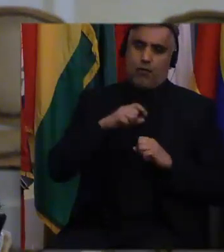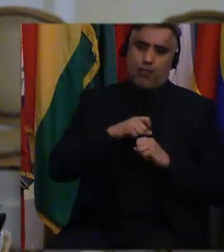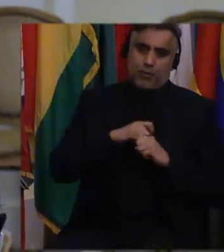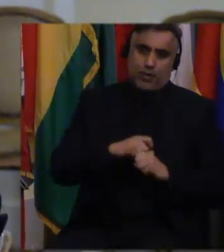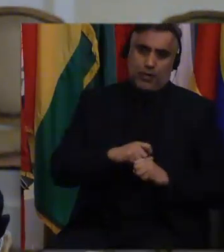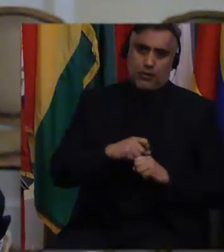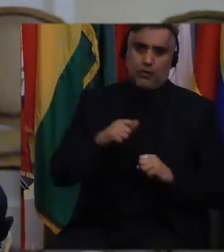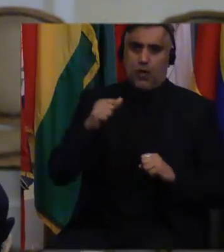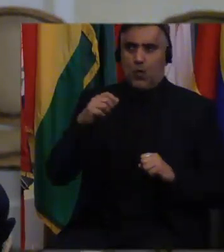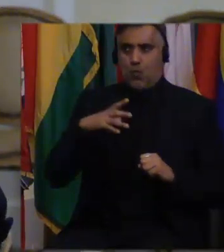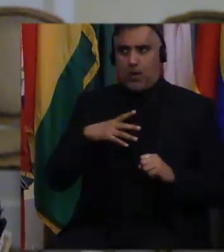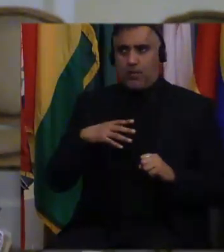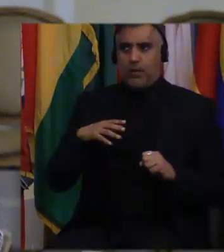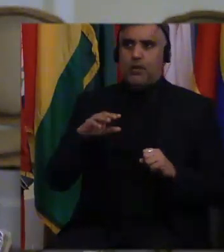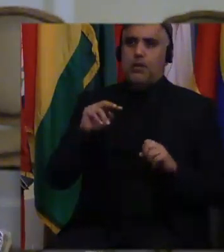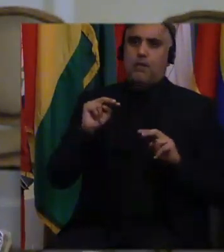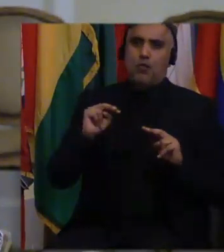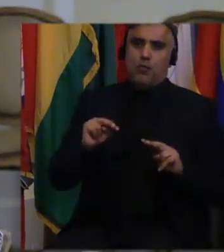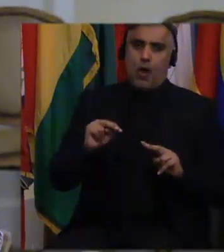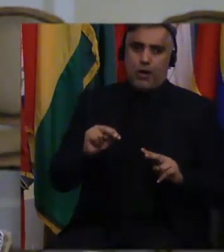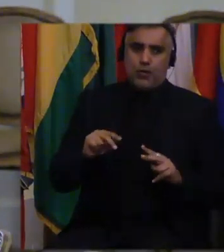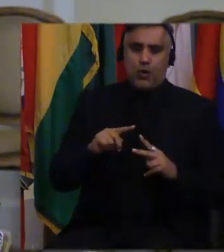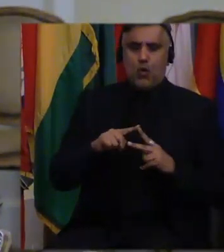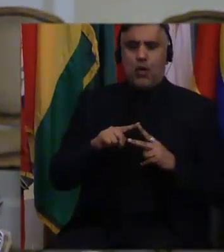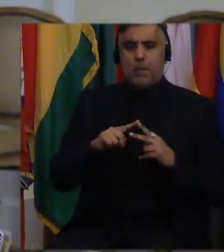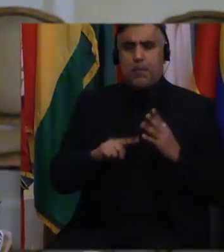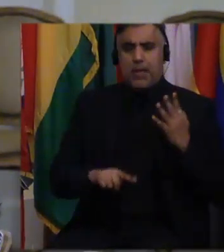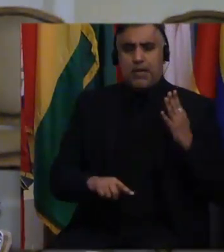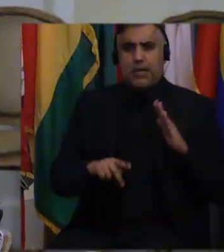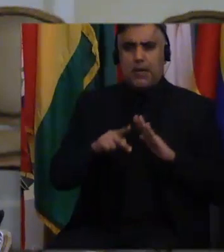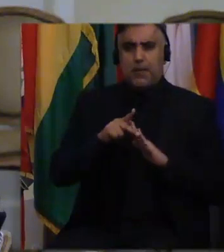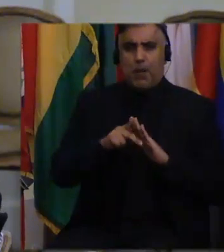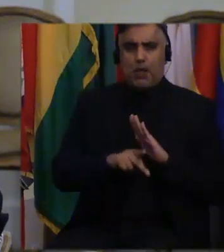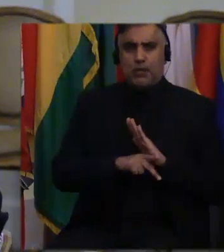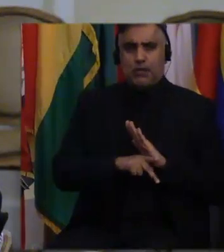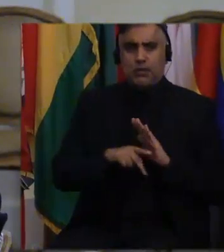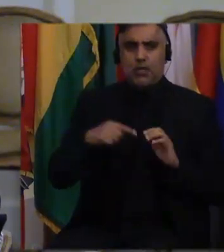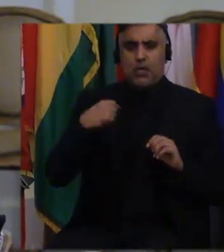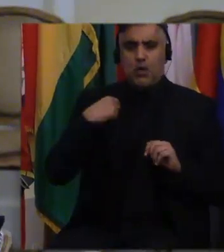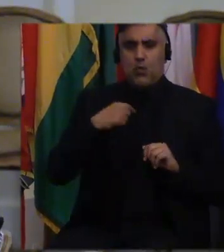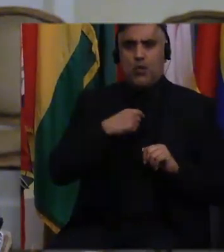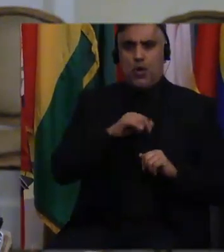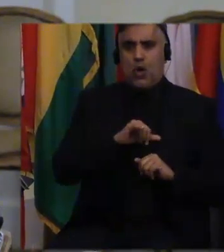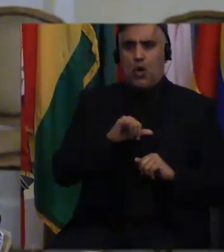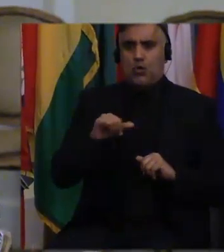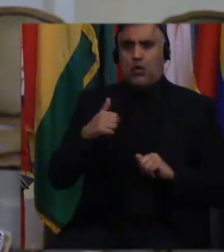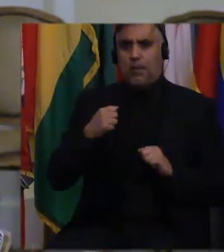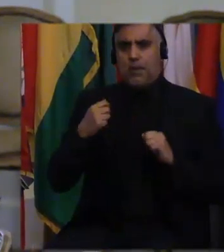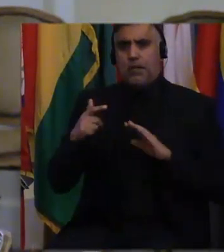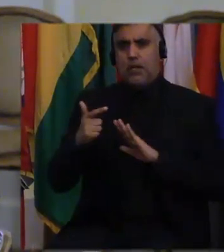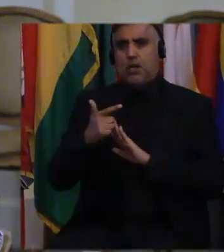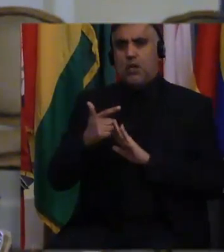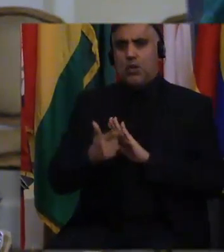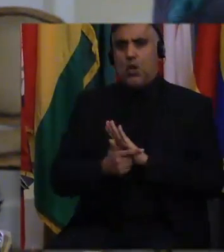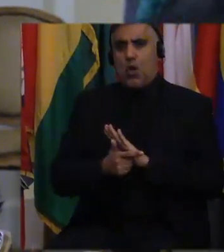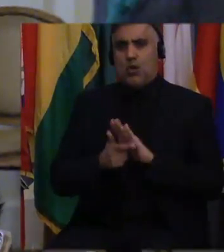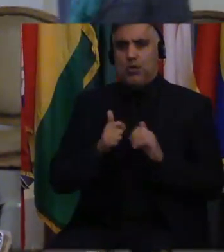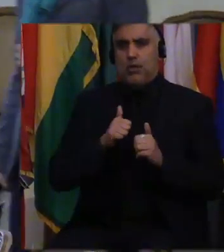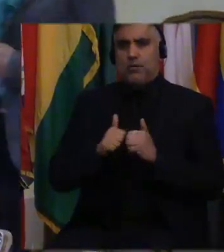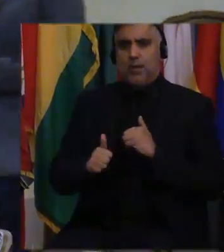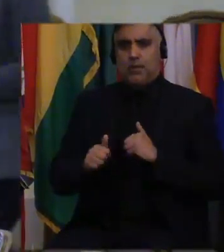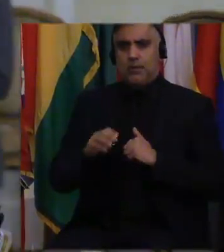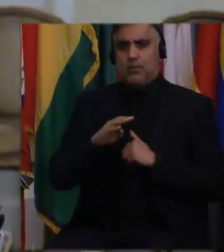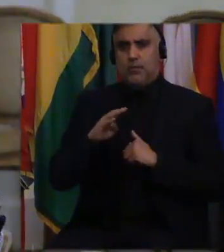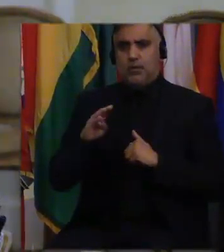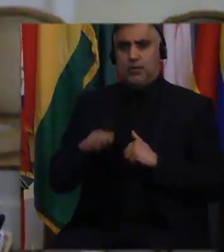de monitoreo. Tenemos muchas políticas y también tuvimos muchas leyes creadas en Brasil, como la ley María de la